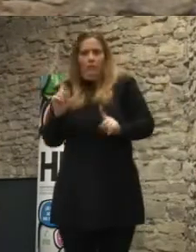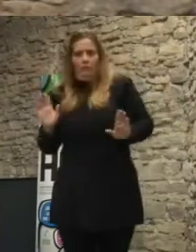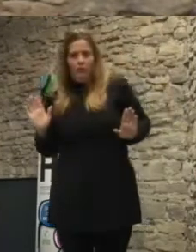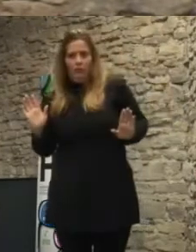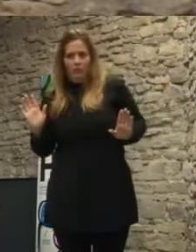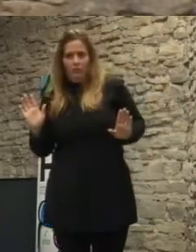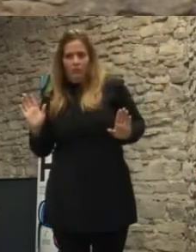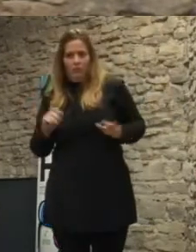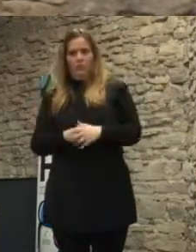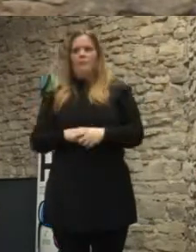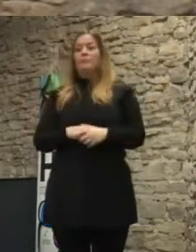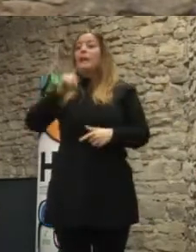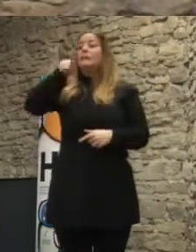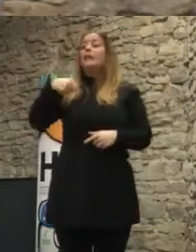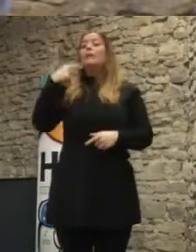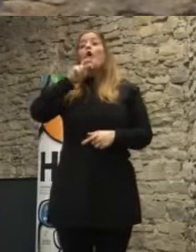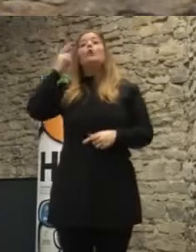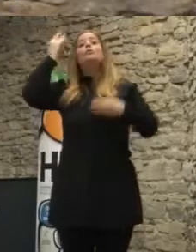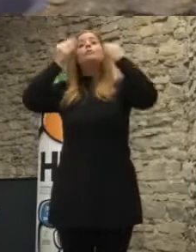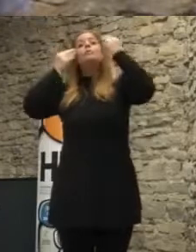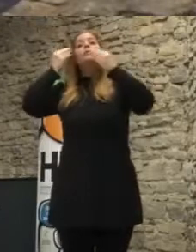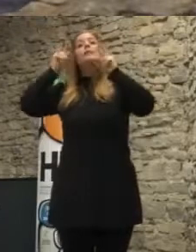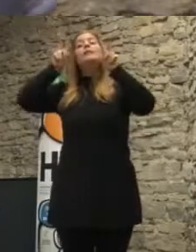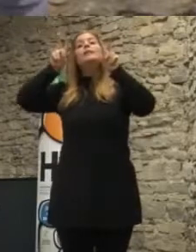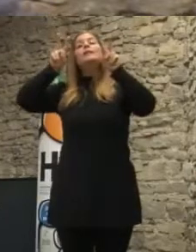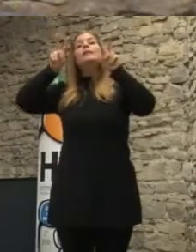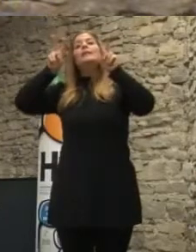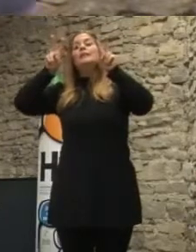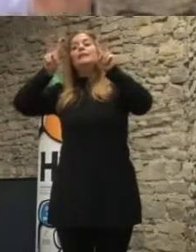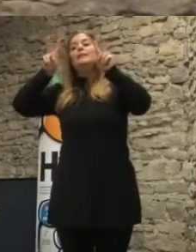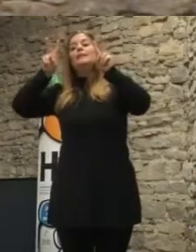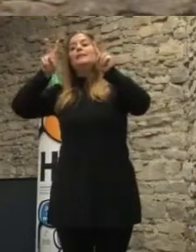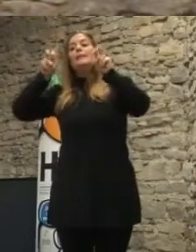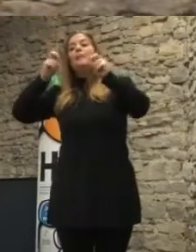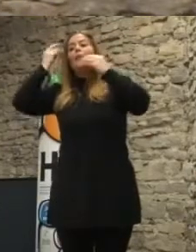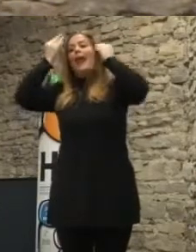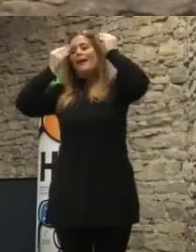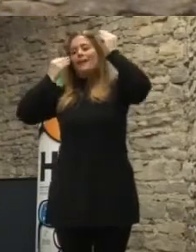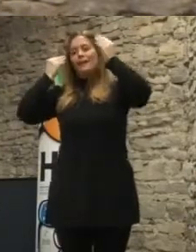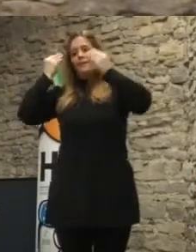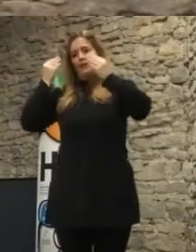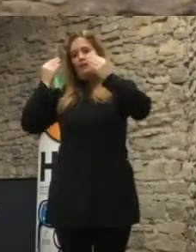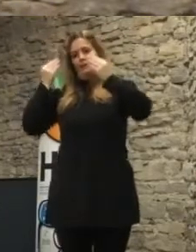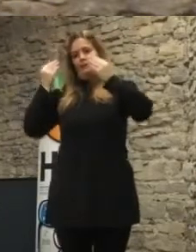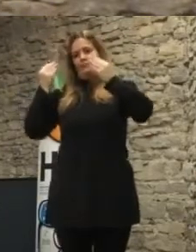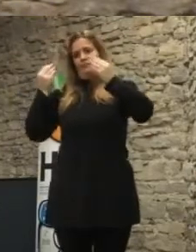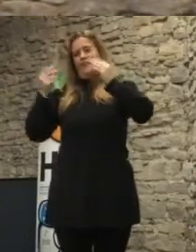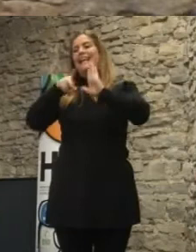Ha salido una reflexión que es esta de la regulación, ¿no? Tanta atomización, alguien tendría que poner un poco de orden, le tocaría a la